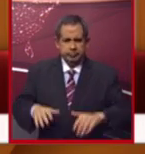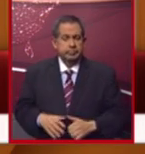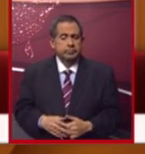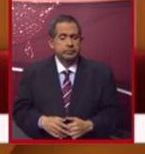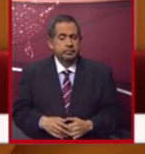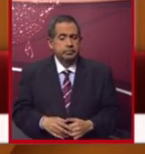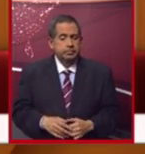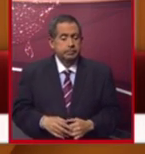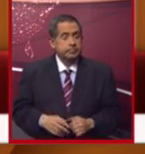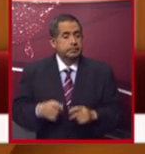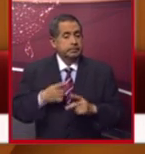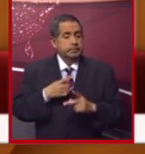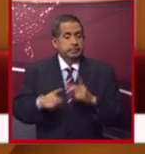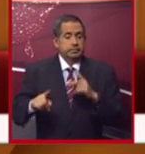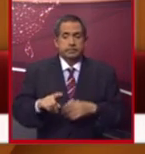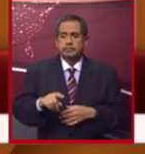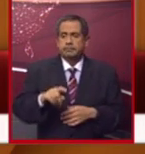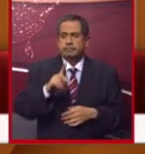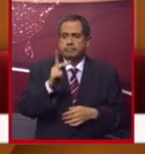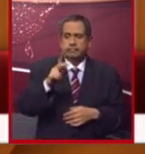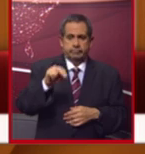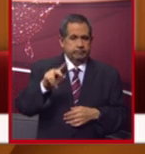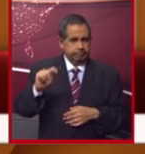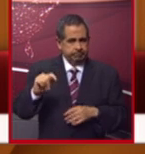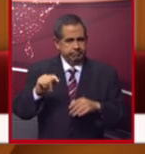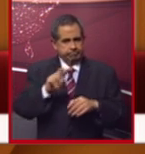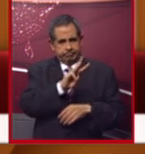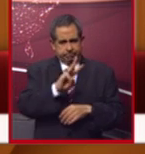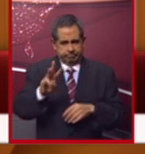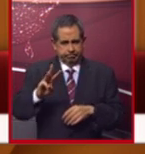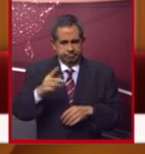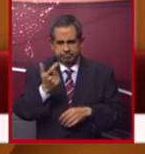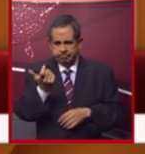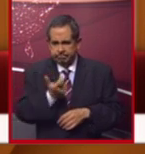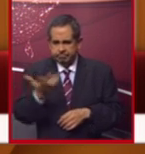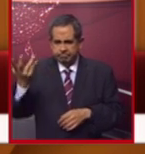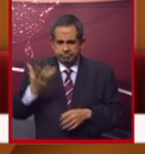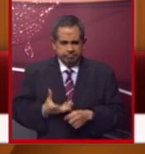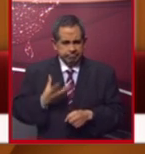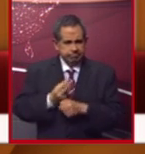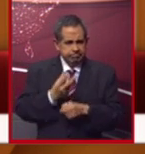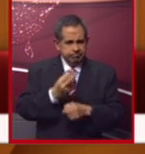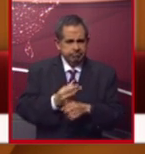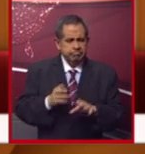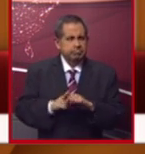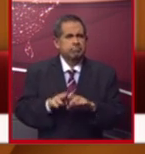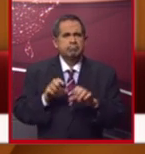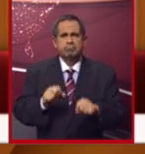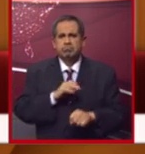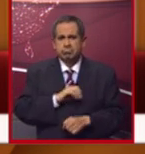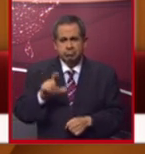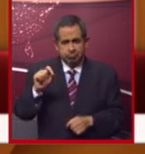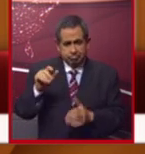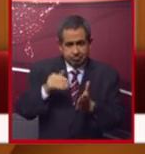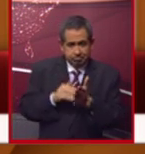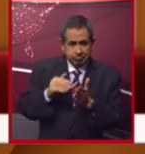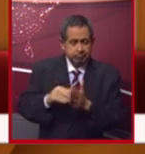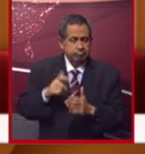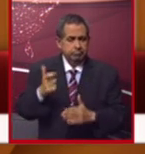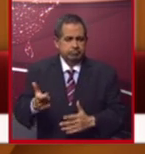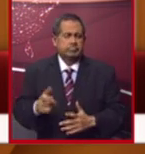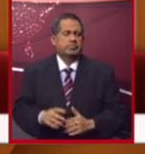de la Plataforma Nacional de Transparencia, esta duplicó su costo original estipulado, llegando a casi 20 millones de